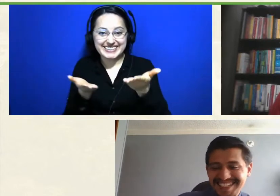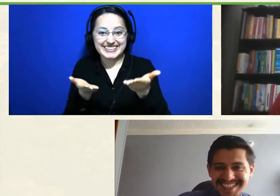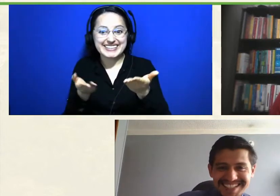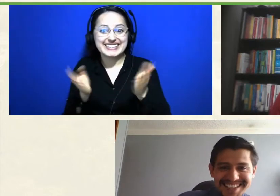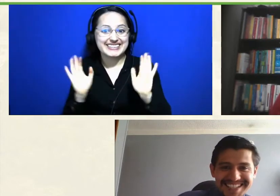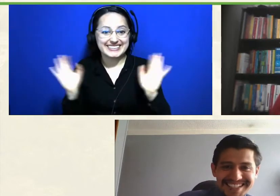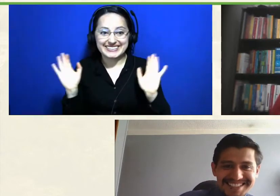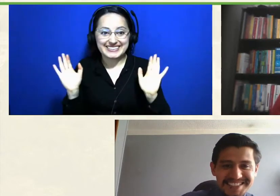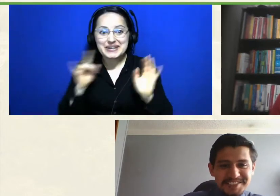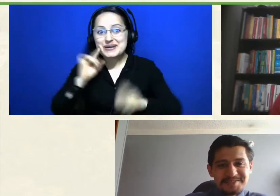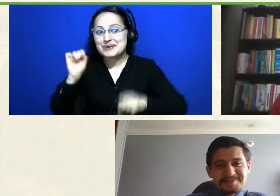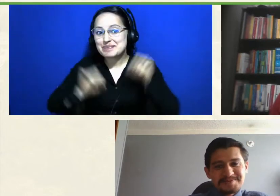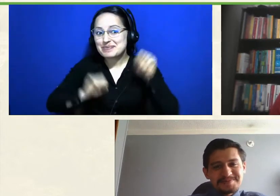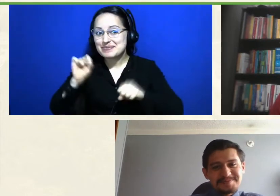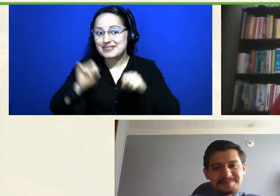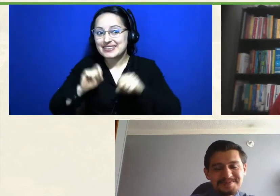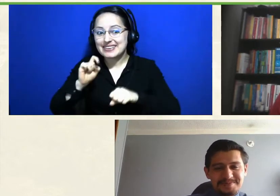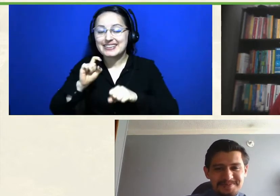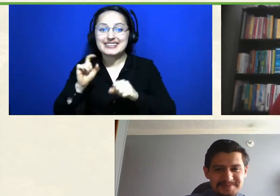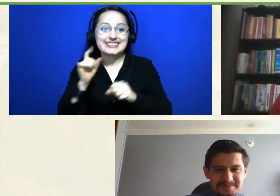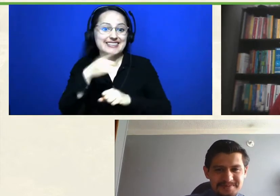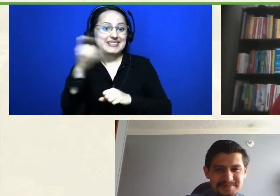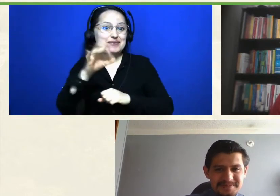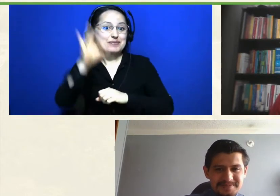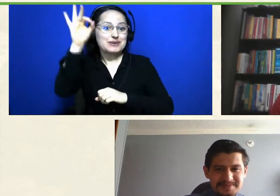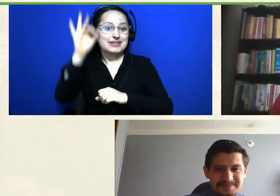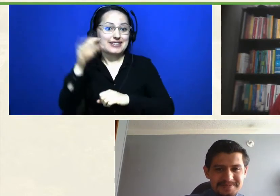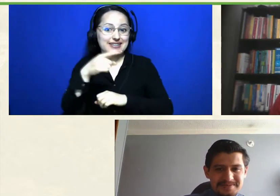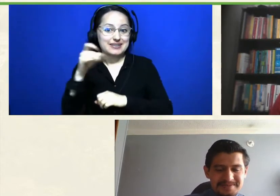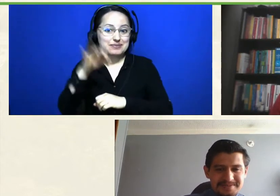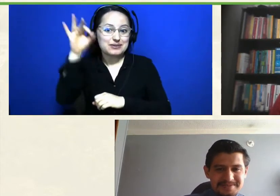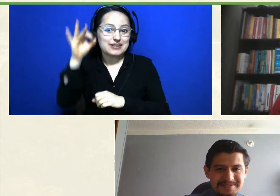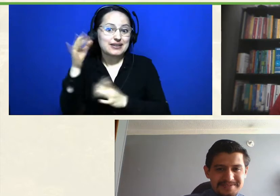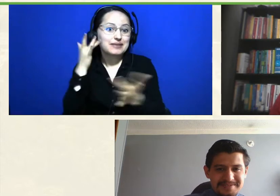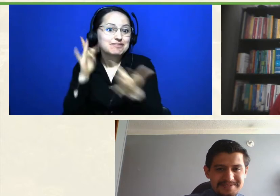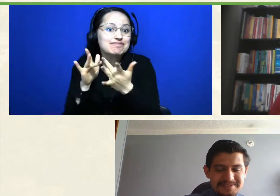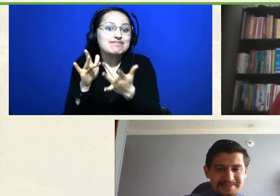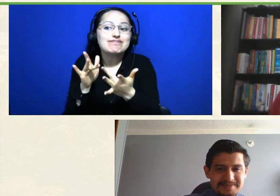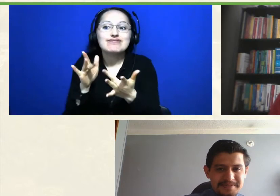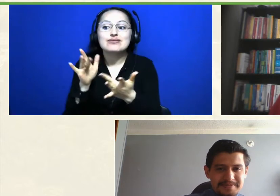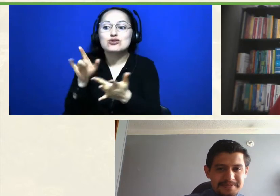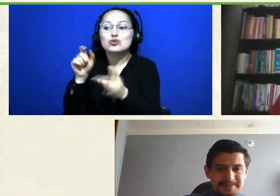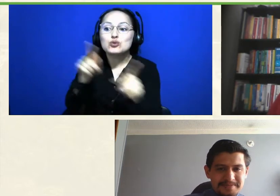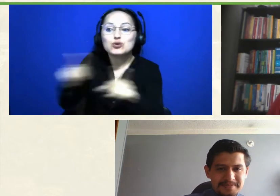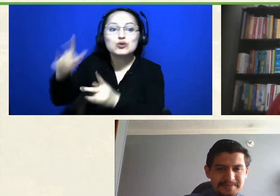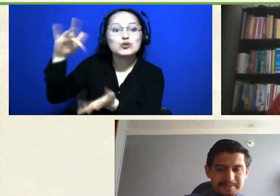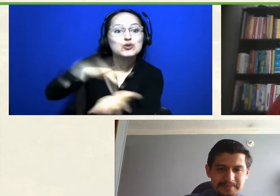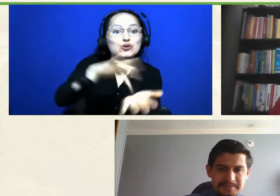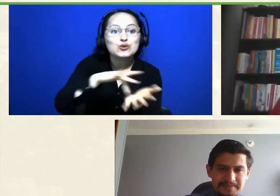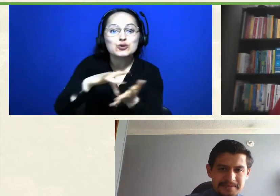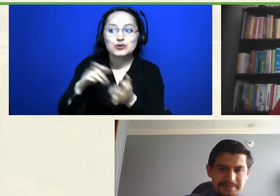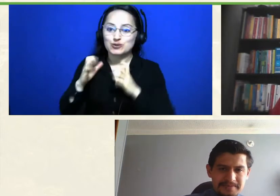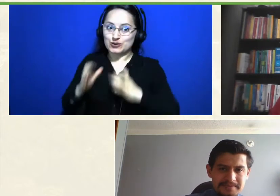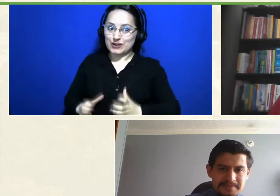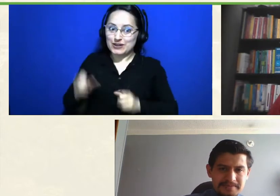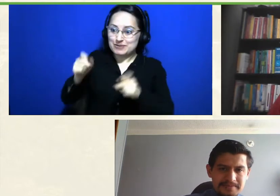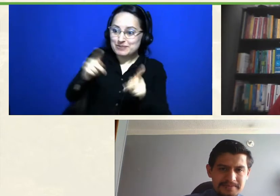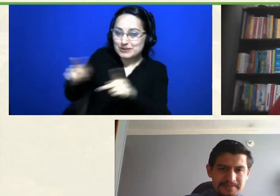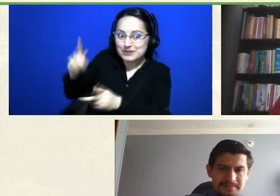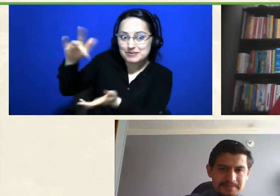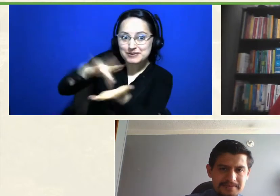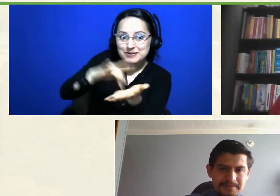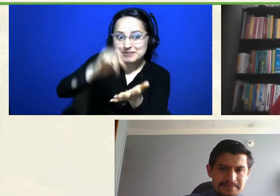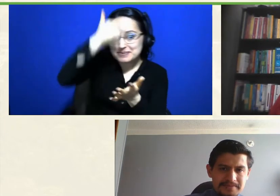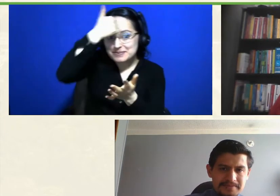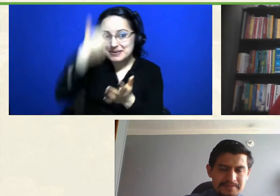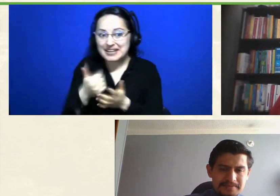yo podría decir que el 100% está de la mano de la participación ciudadana. Cuéntanos un poco sobre esto